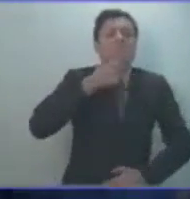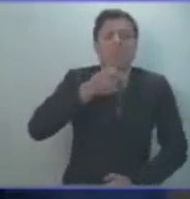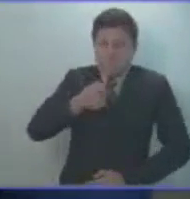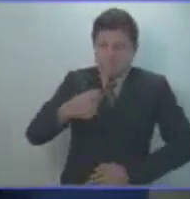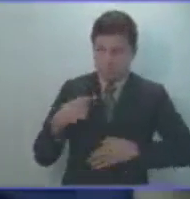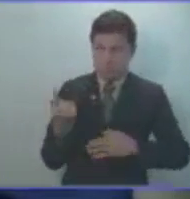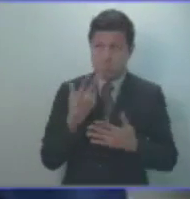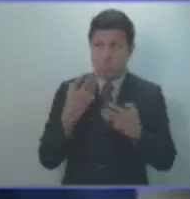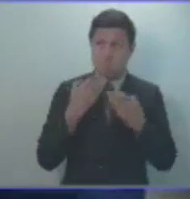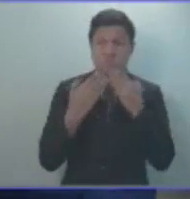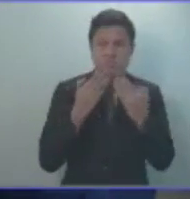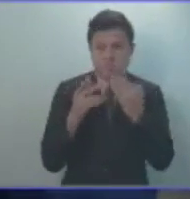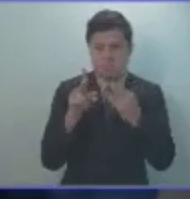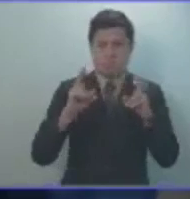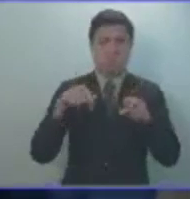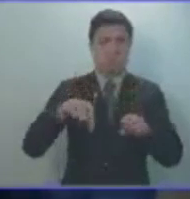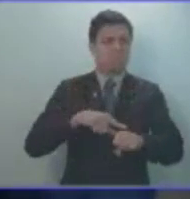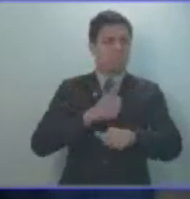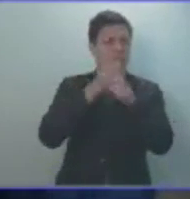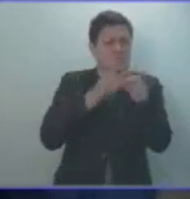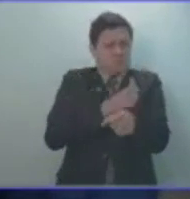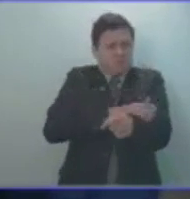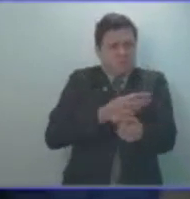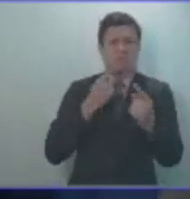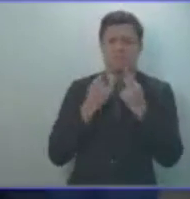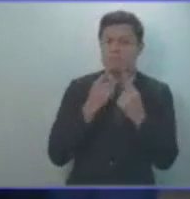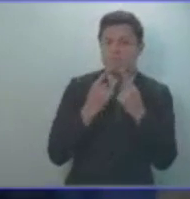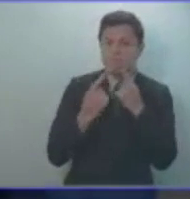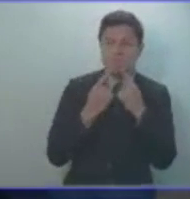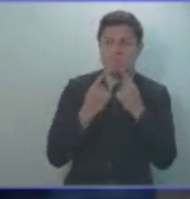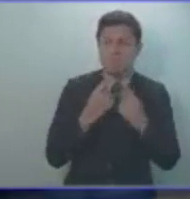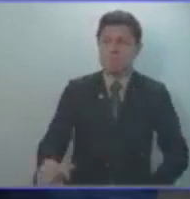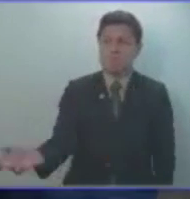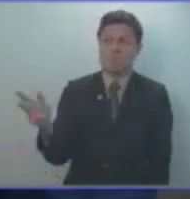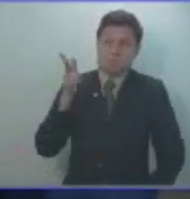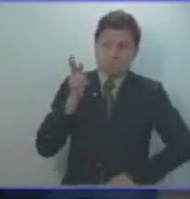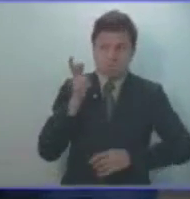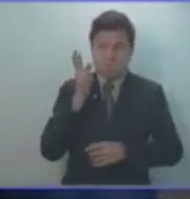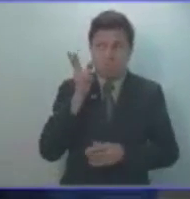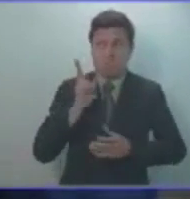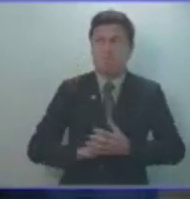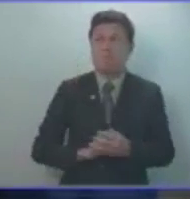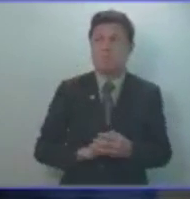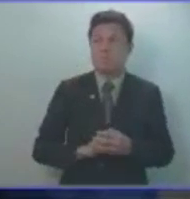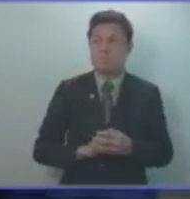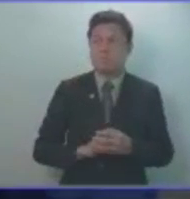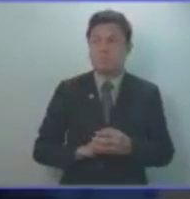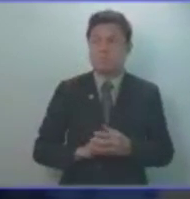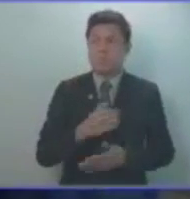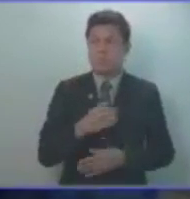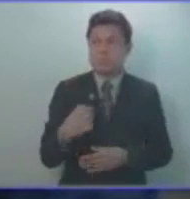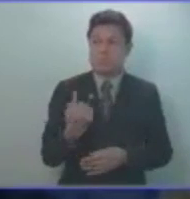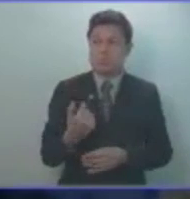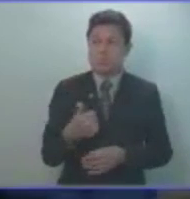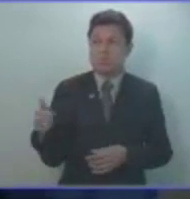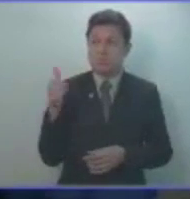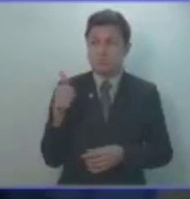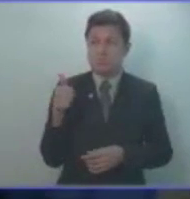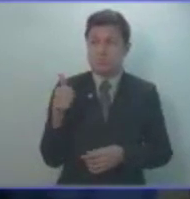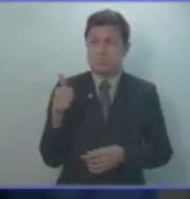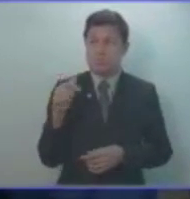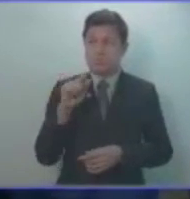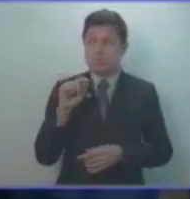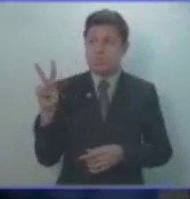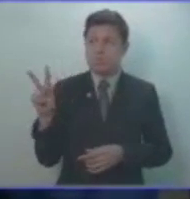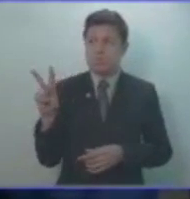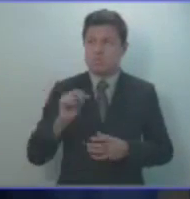Yo me encontraba ahora en una entrevista de radio y veíamos a través de un monitor que el señor ministro estaba en la